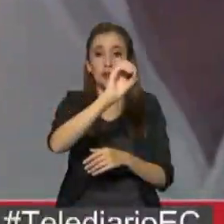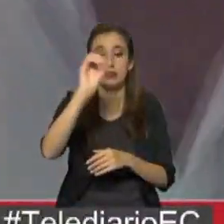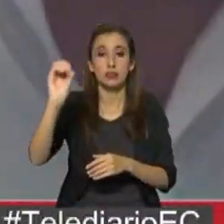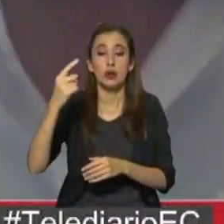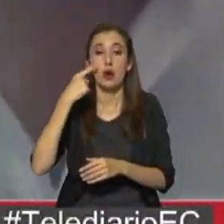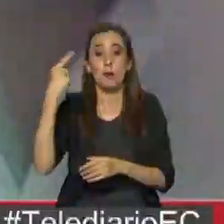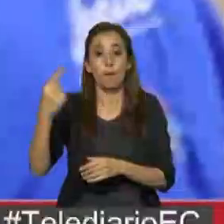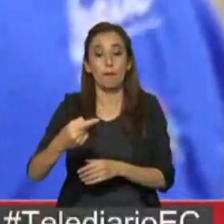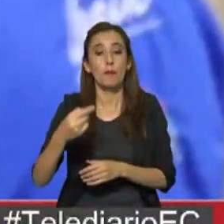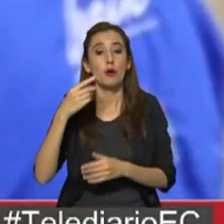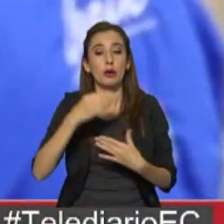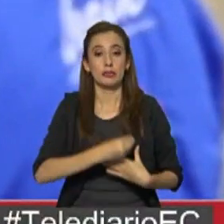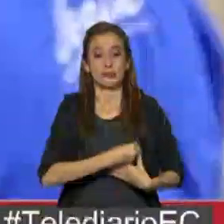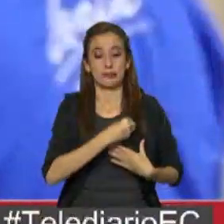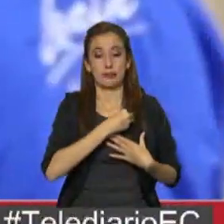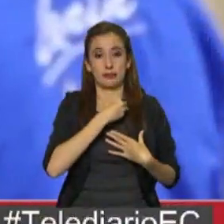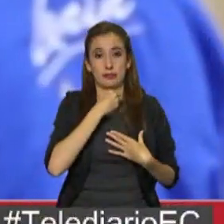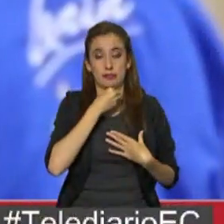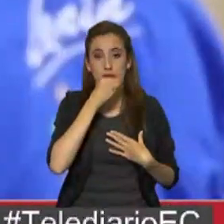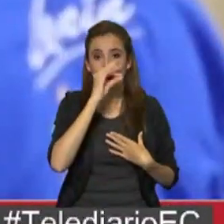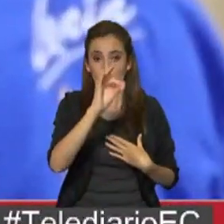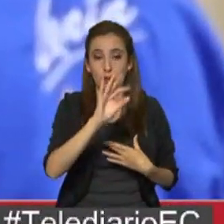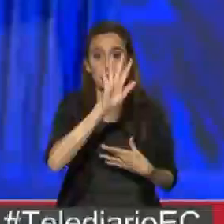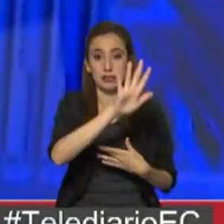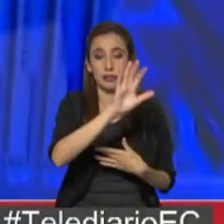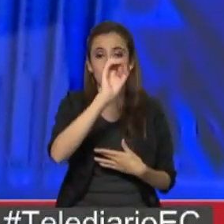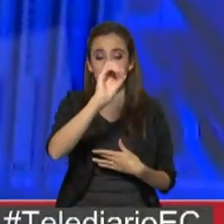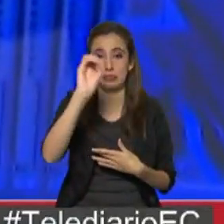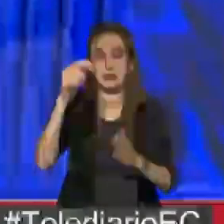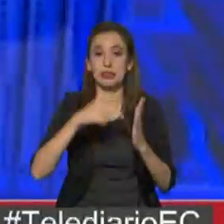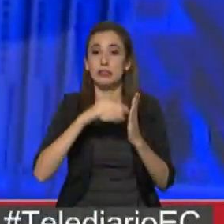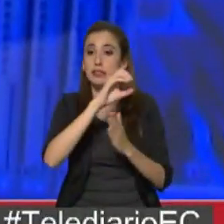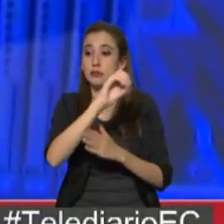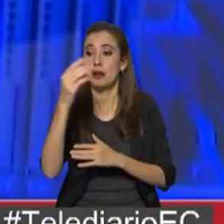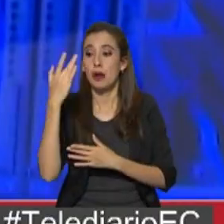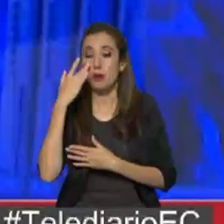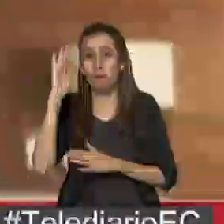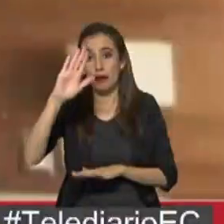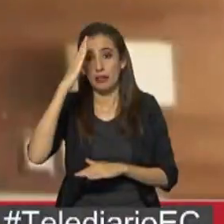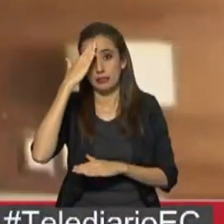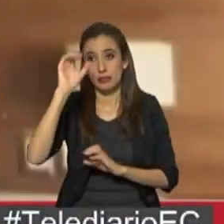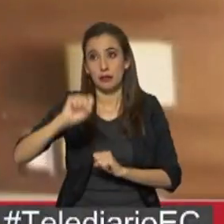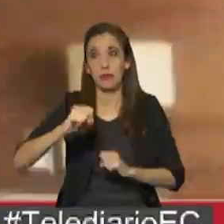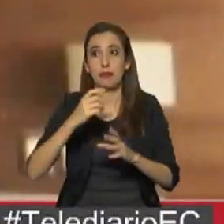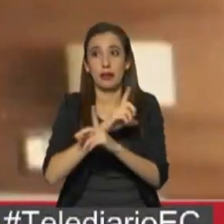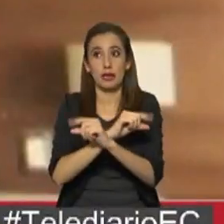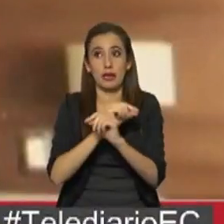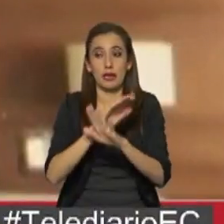rápidos y 500.000 pruebas de diagnóstico pcr para detectar el kobe 19